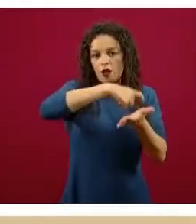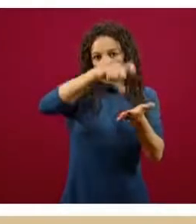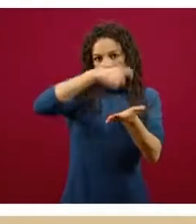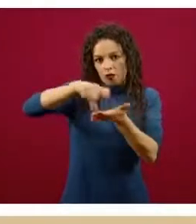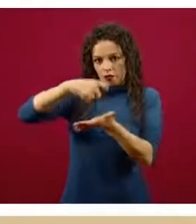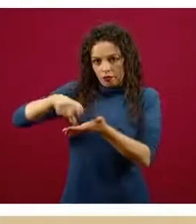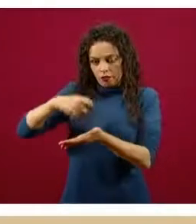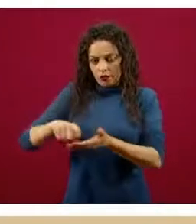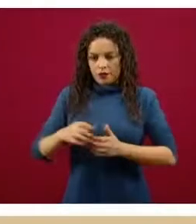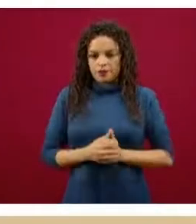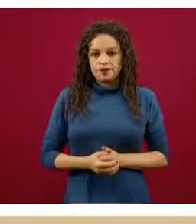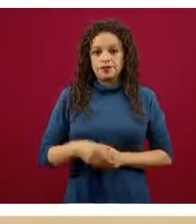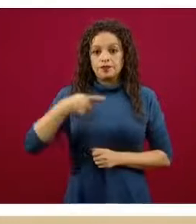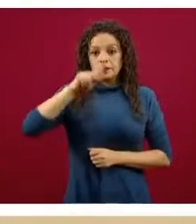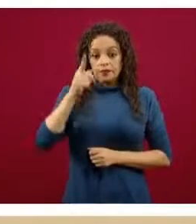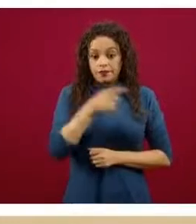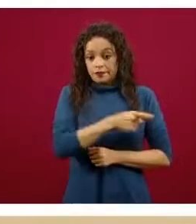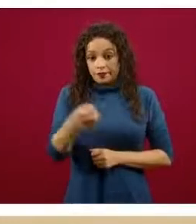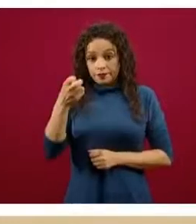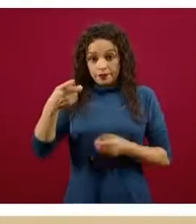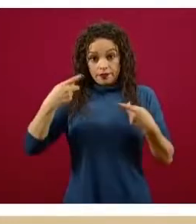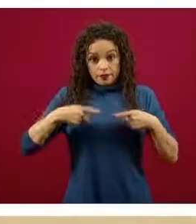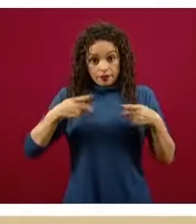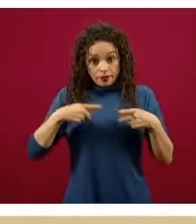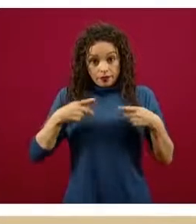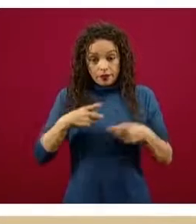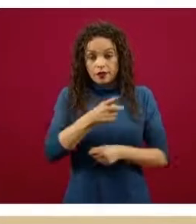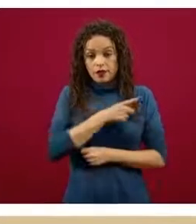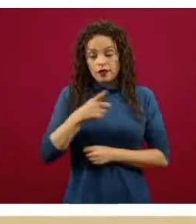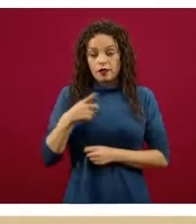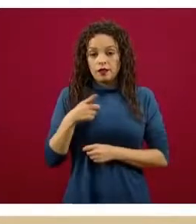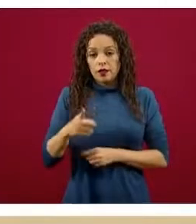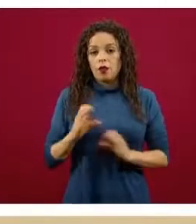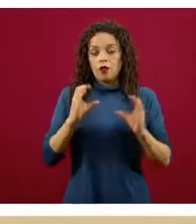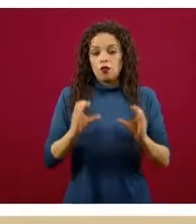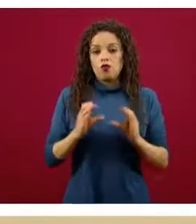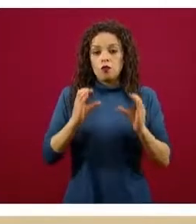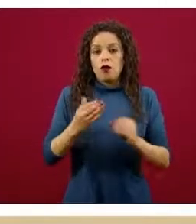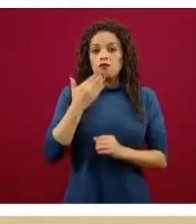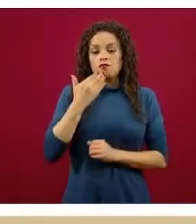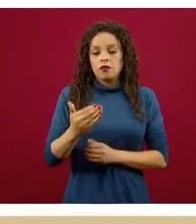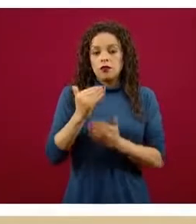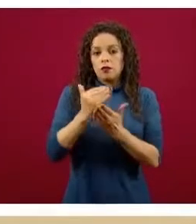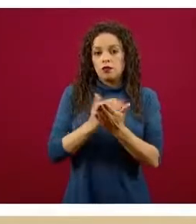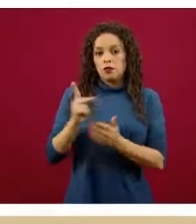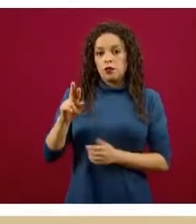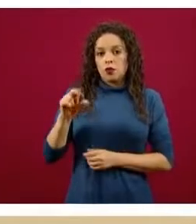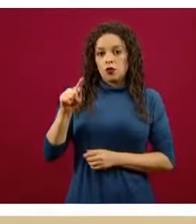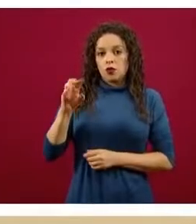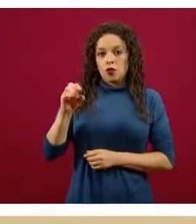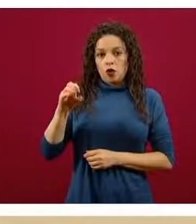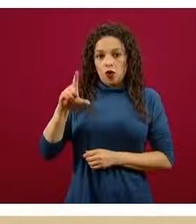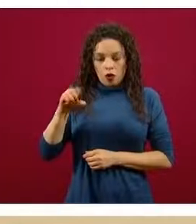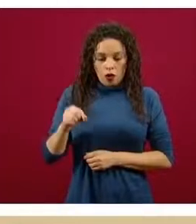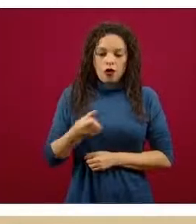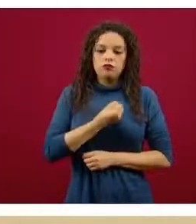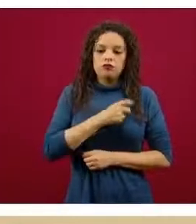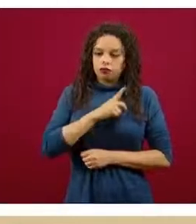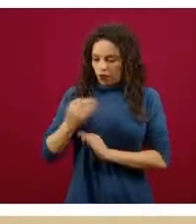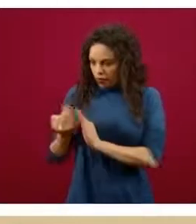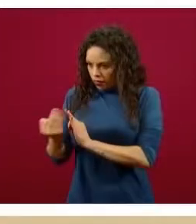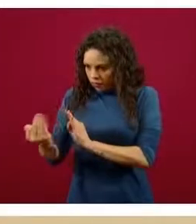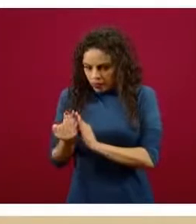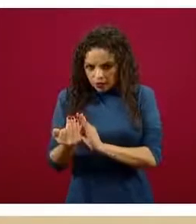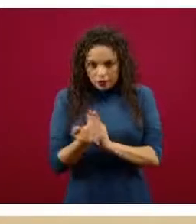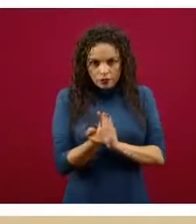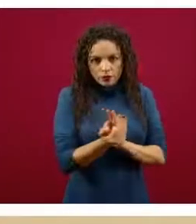estas personas y sus familiares mantengan los protocolos de sana distancia